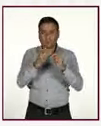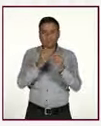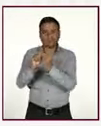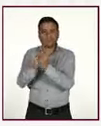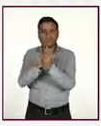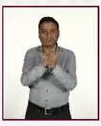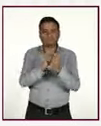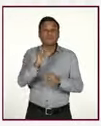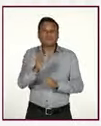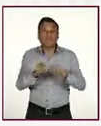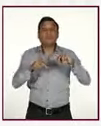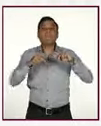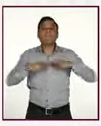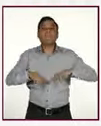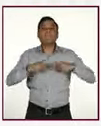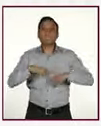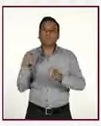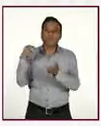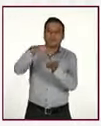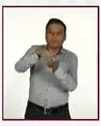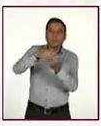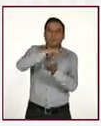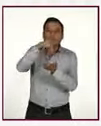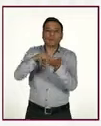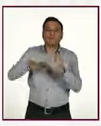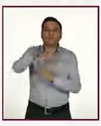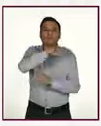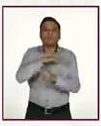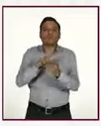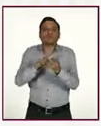se desarrolla la persona para poder darnos cuenta